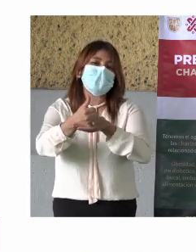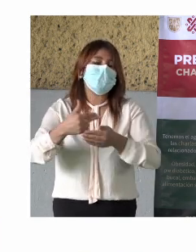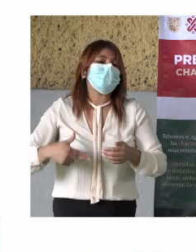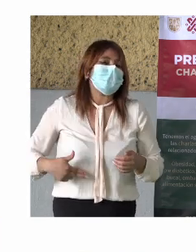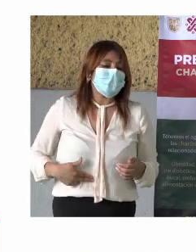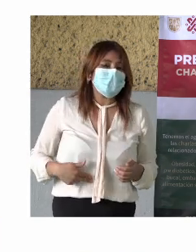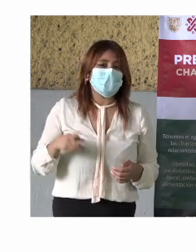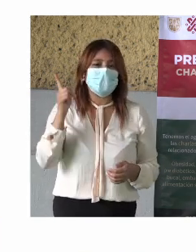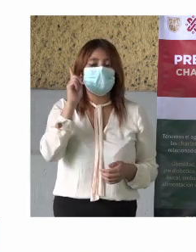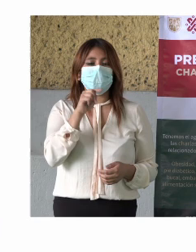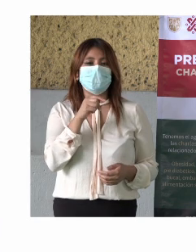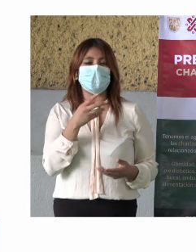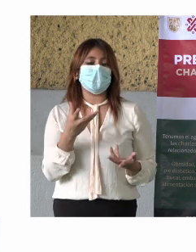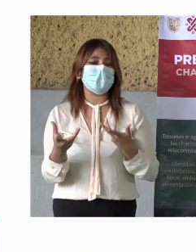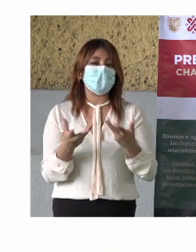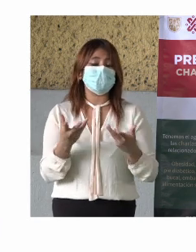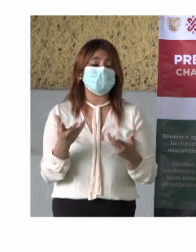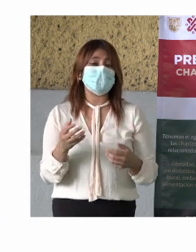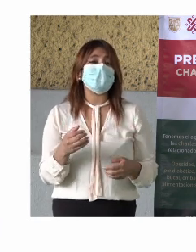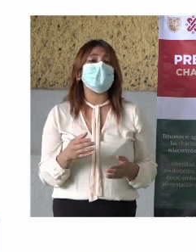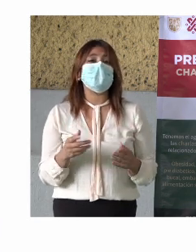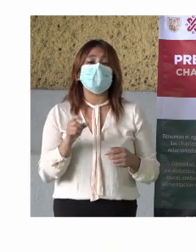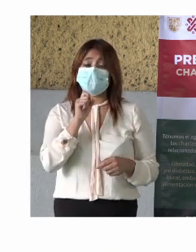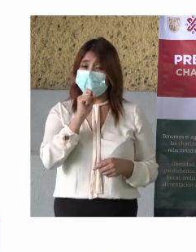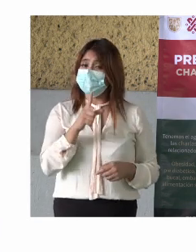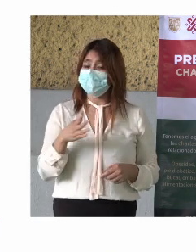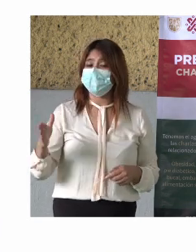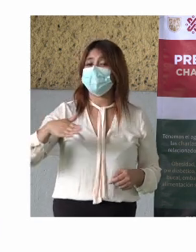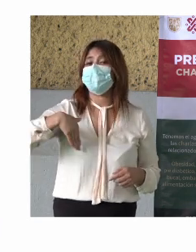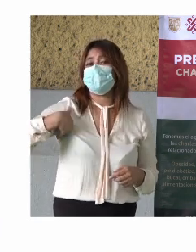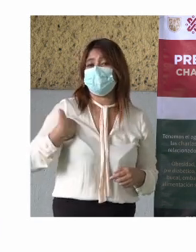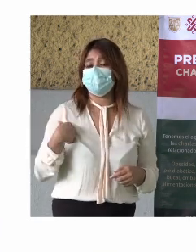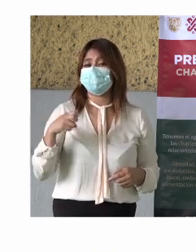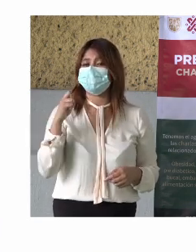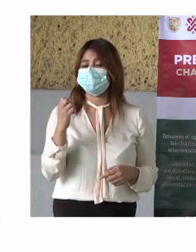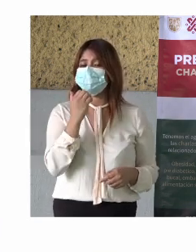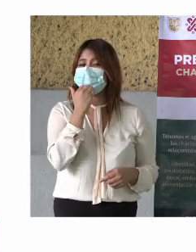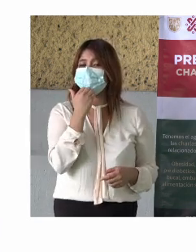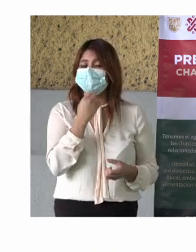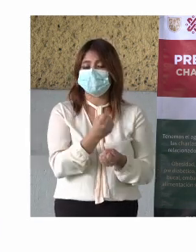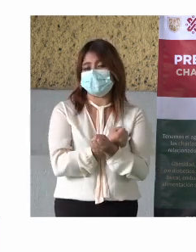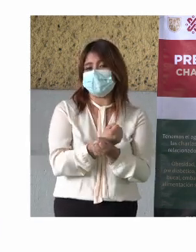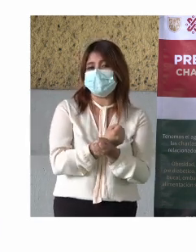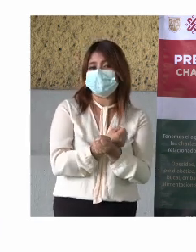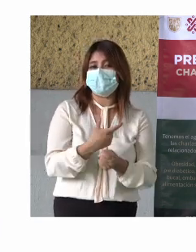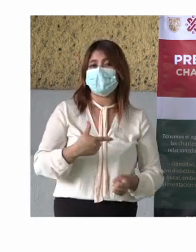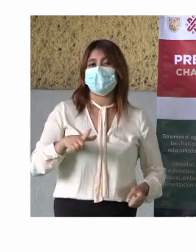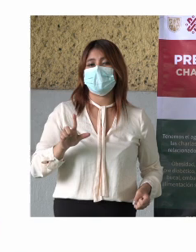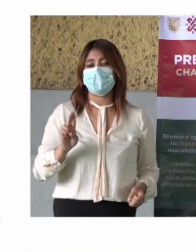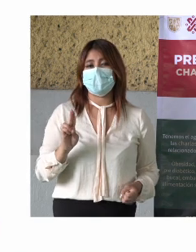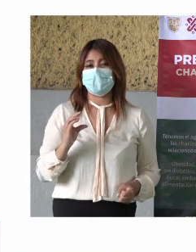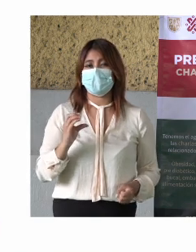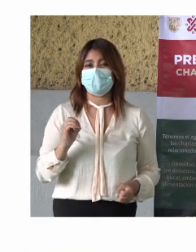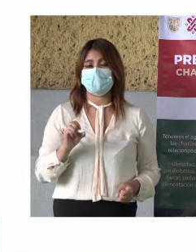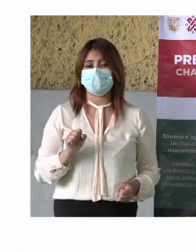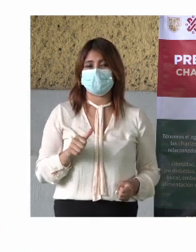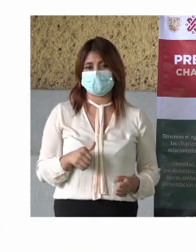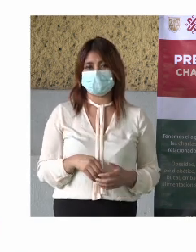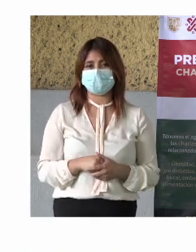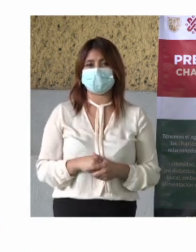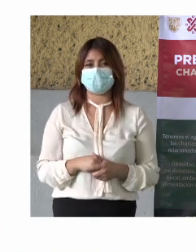metabolice mucho mejor y almacene mucho mejor esta glucosa. Entonces, cuando